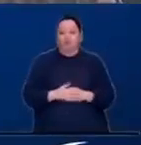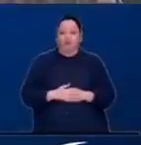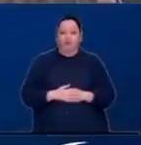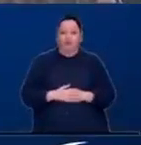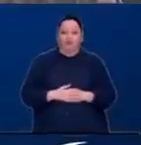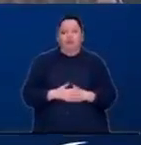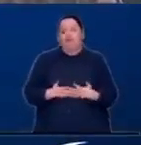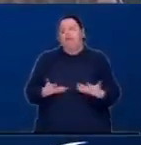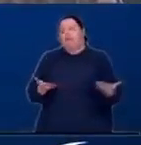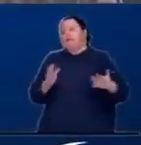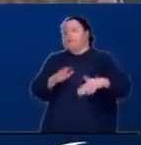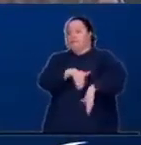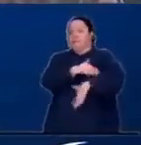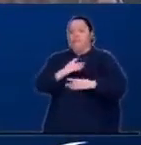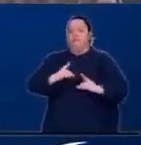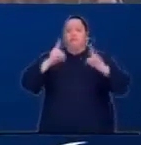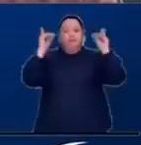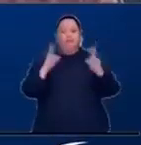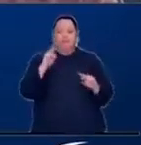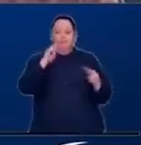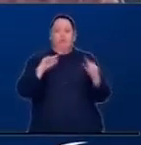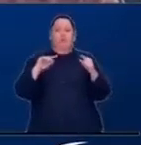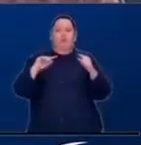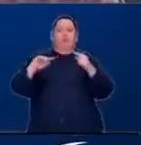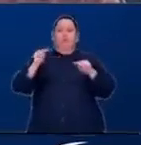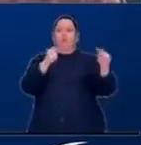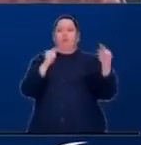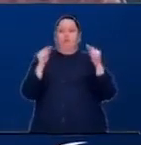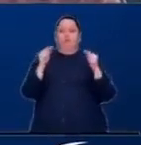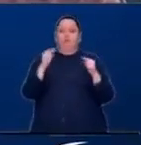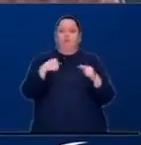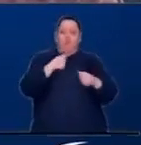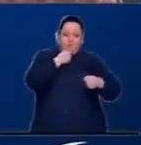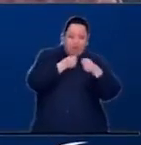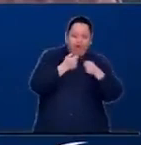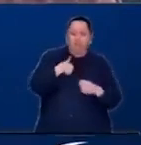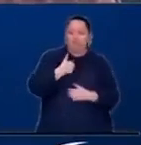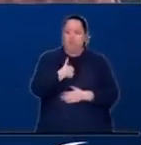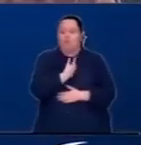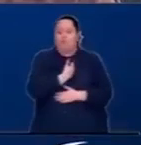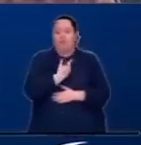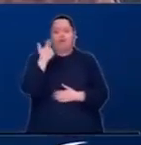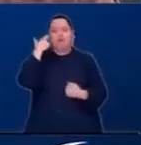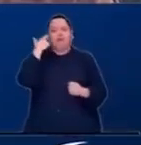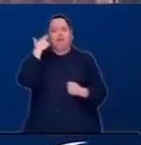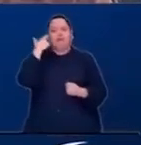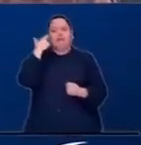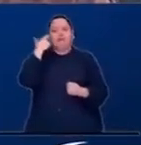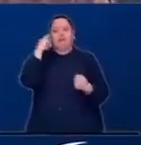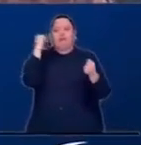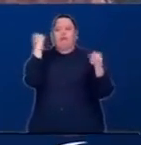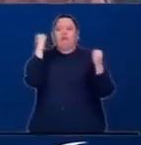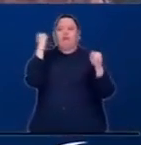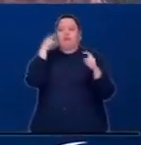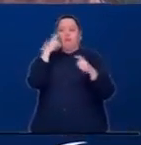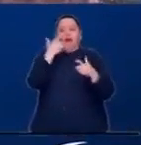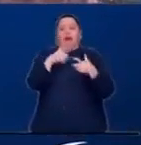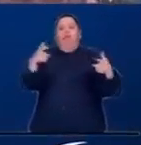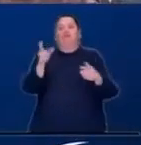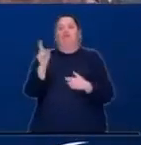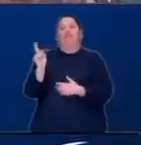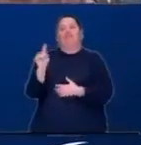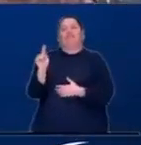Ministro, ya vemos que es una decisión que genera controversia y se lo digo no solo como periodista, también como mamá. No me parece una preocupación sobredimensionada